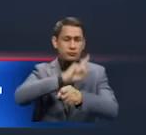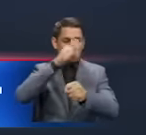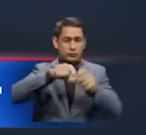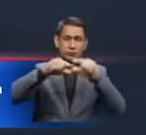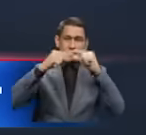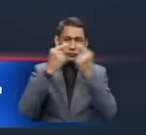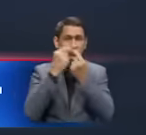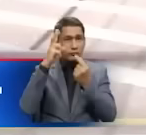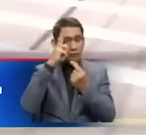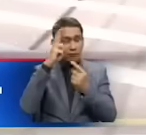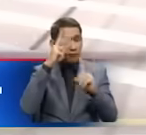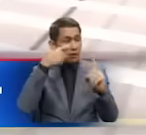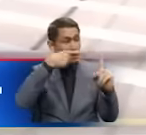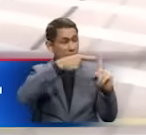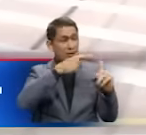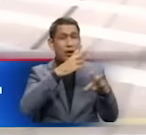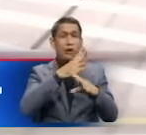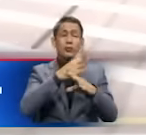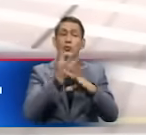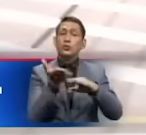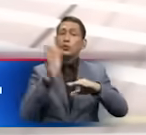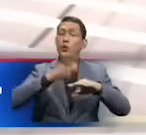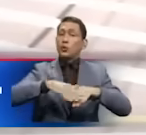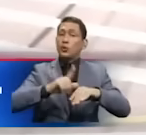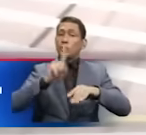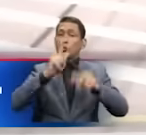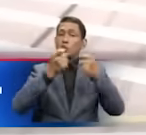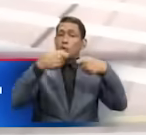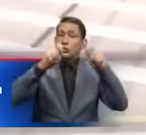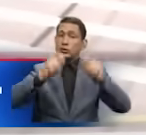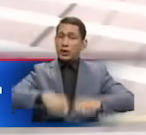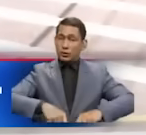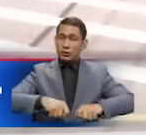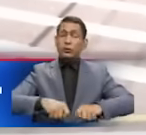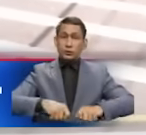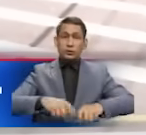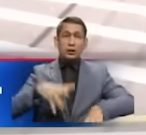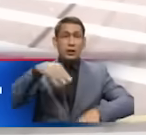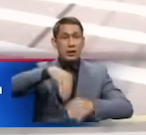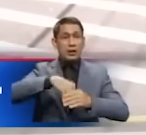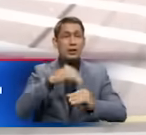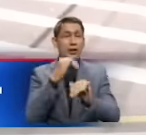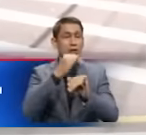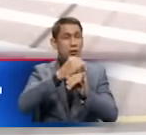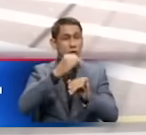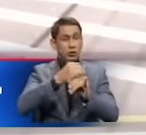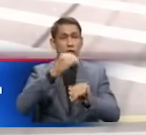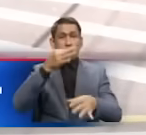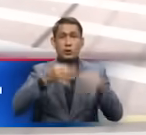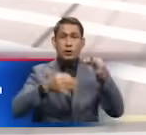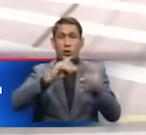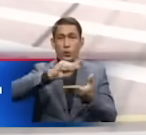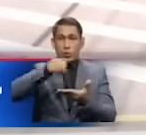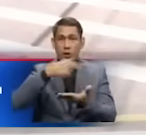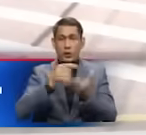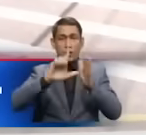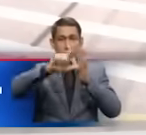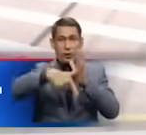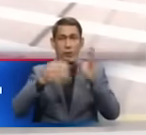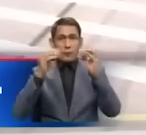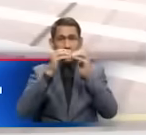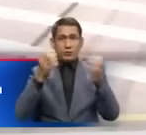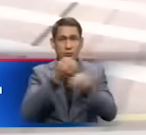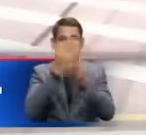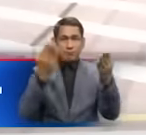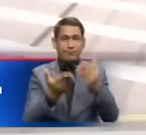un contrato de limpieza en la Corte Provincial del Guayas. Detalles de esto y mucho más en el noticiero Tercera Emisión. Así que no se despegue de la sintonía